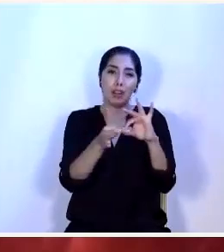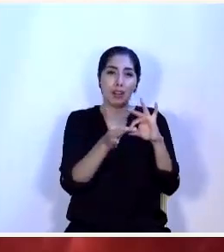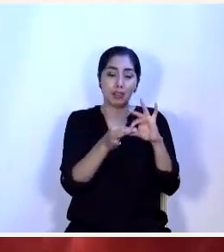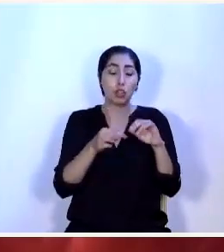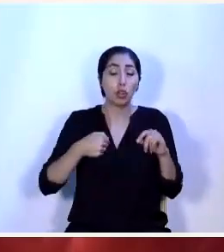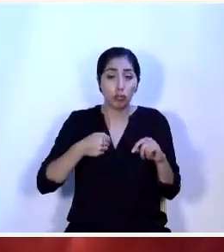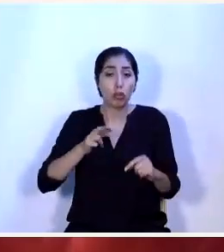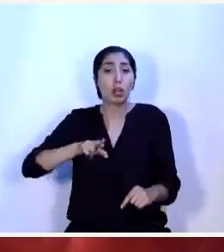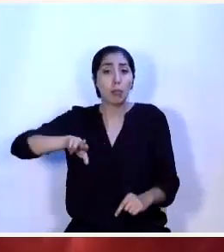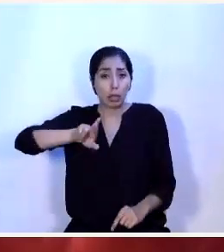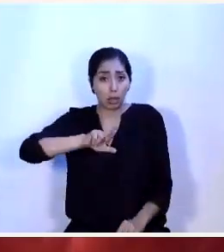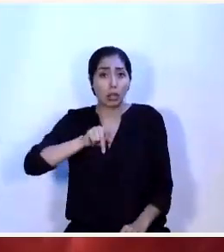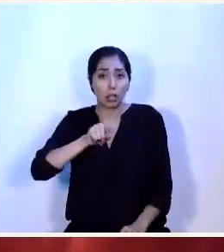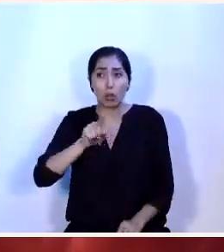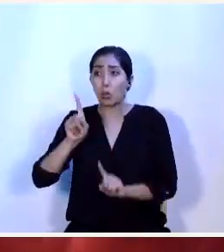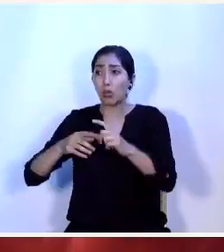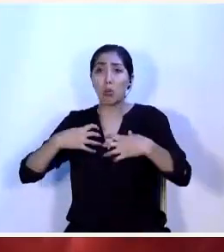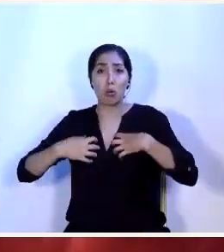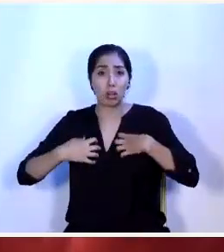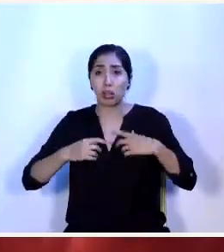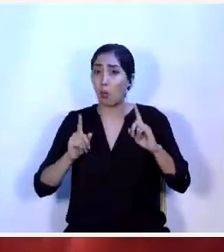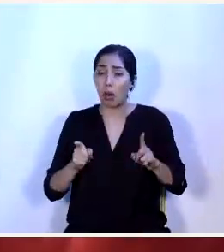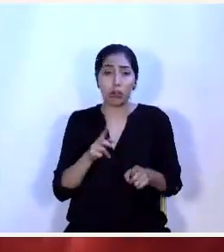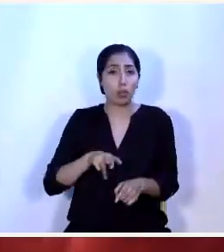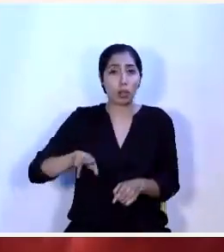moleste. Pero también